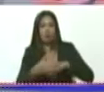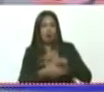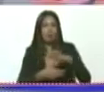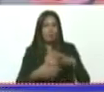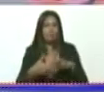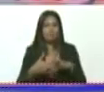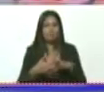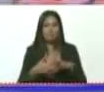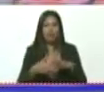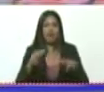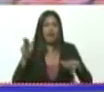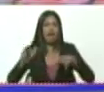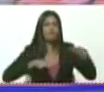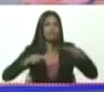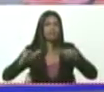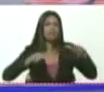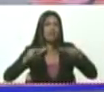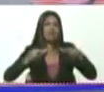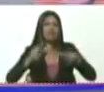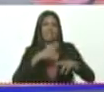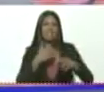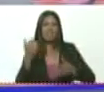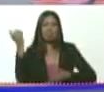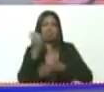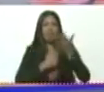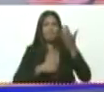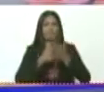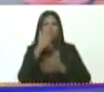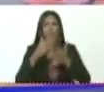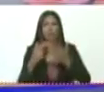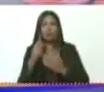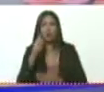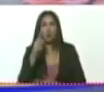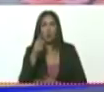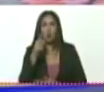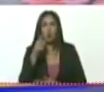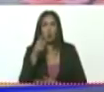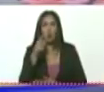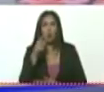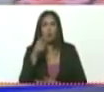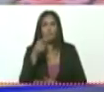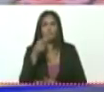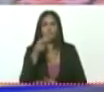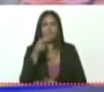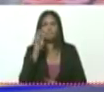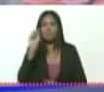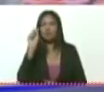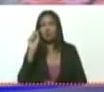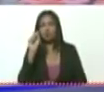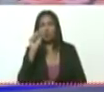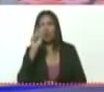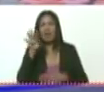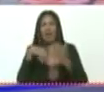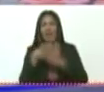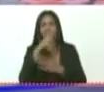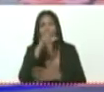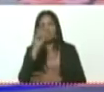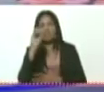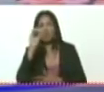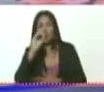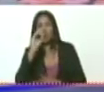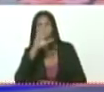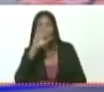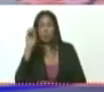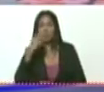Ir al 23 de enero y masacrarlo. Y dice, en un minuto, matamos a 30, 40, 50.